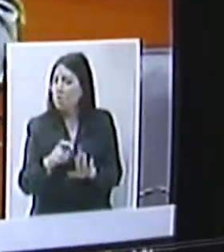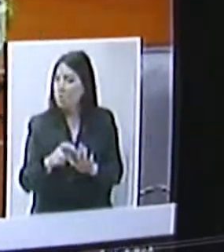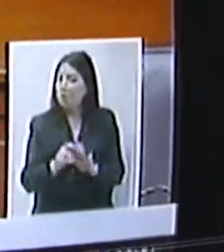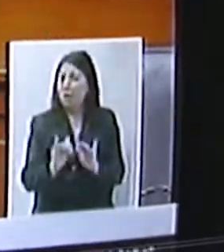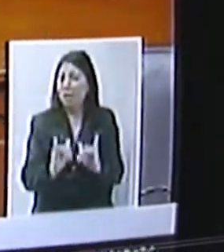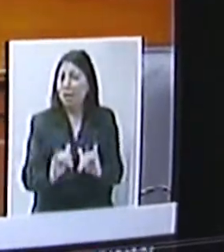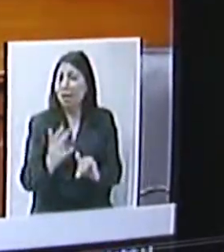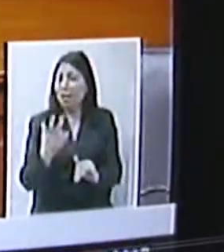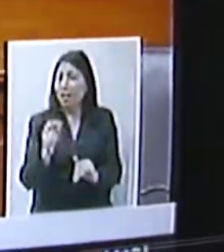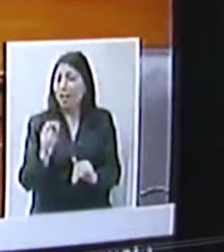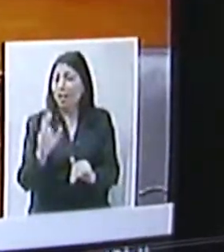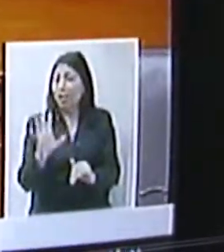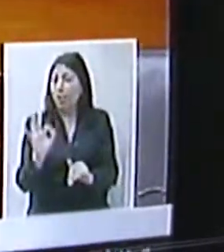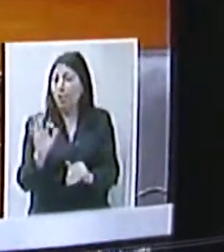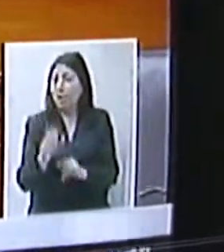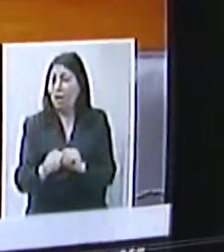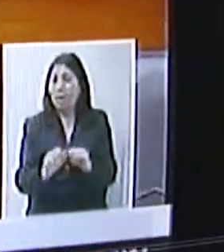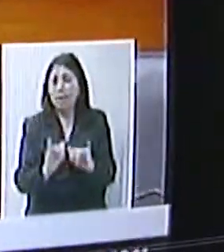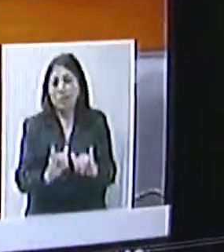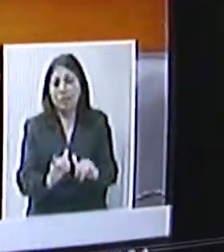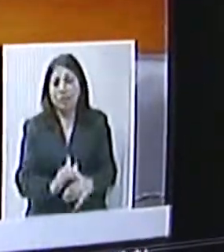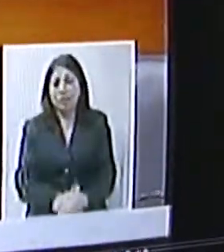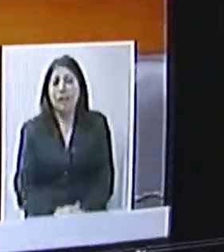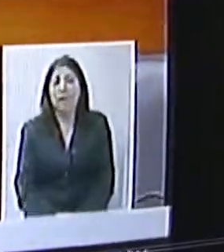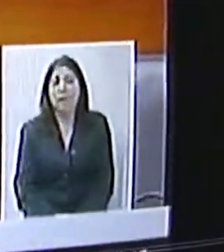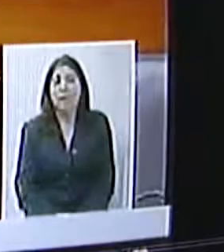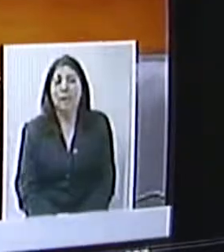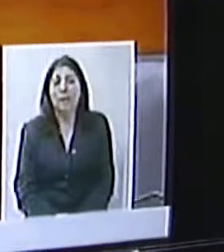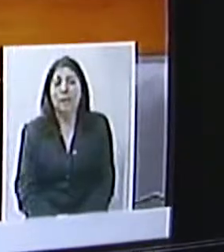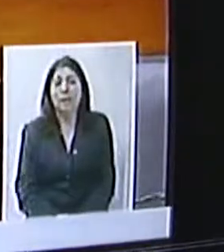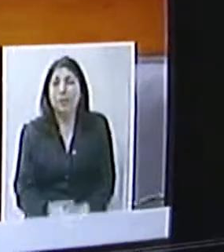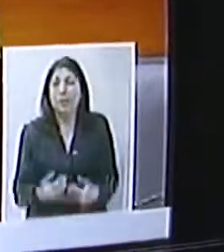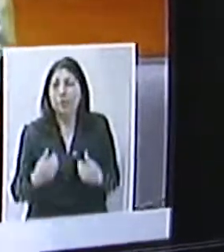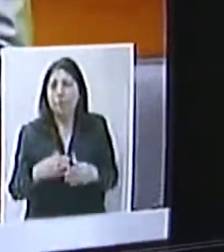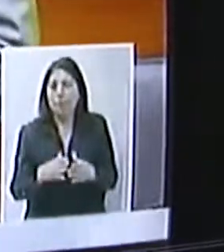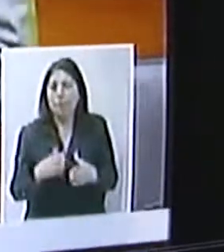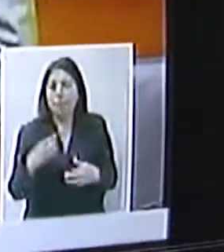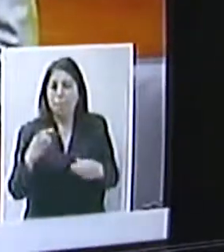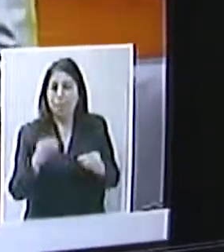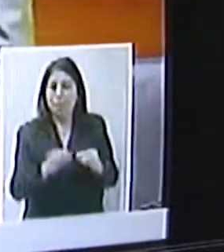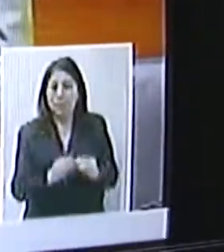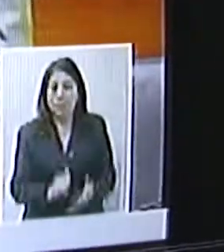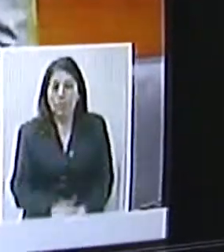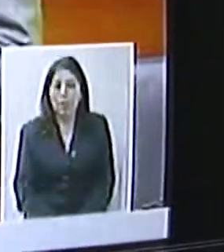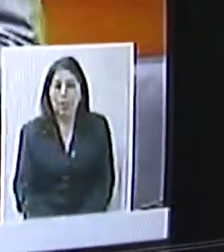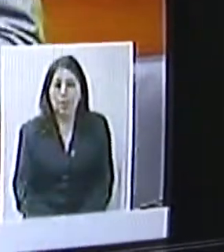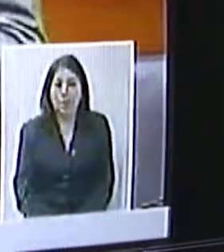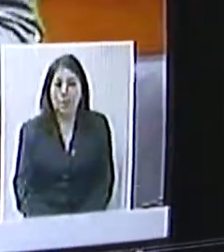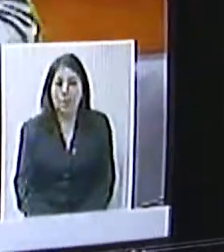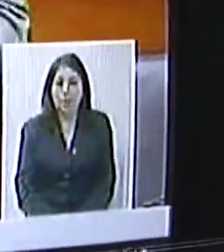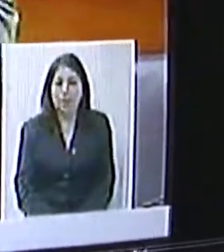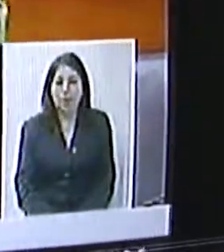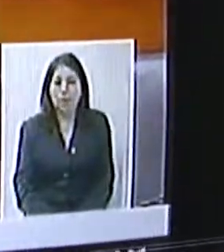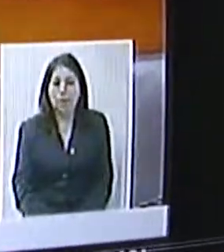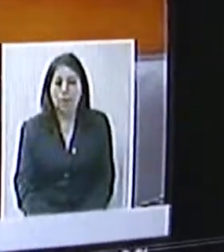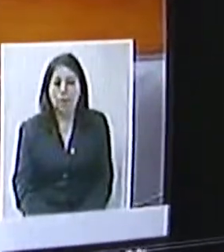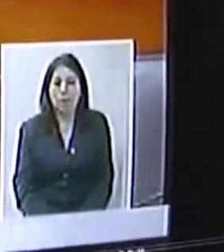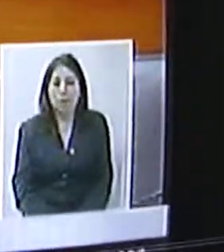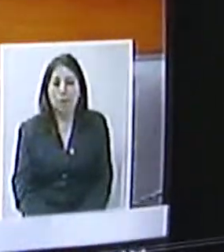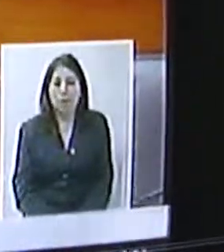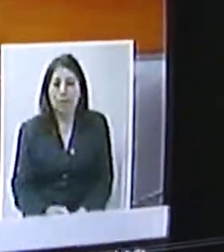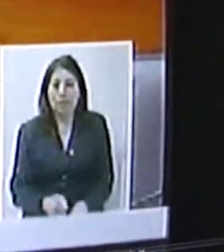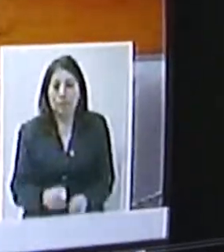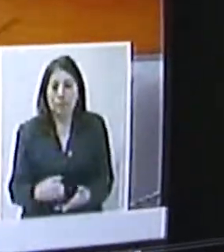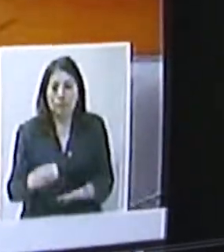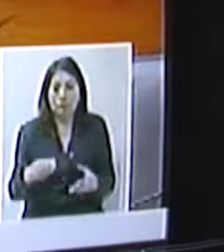han quedado 30, 50 años durmiendo. Tenemos la gran oportunidad, ya lo dijo el congresista Zamudio, cuando llegue